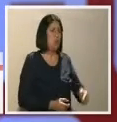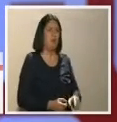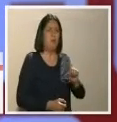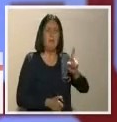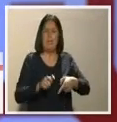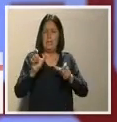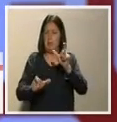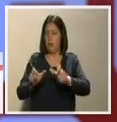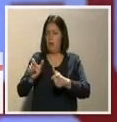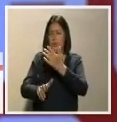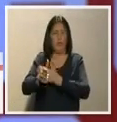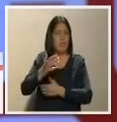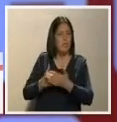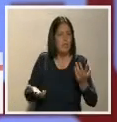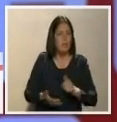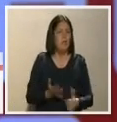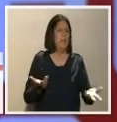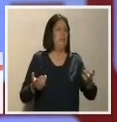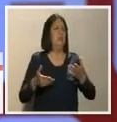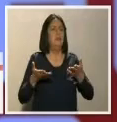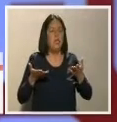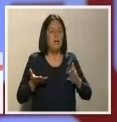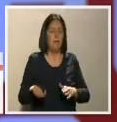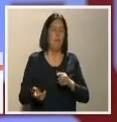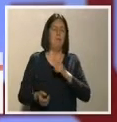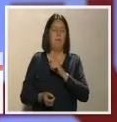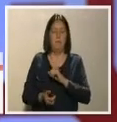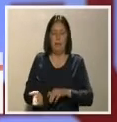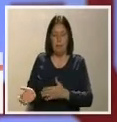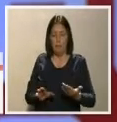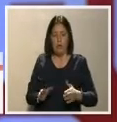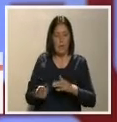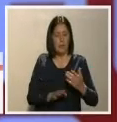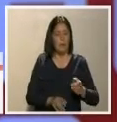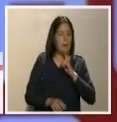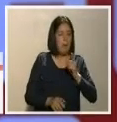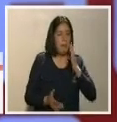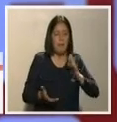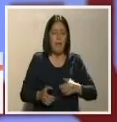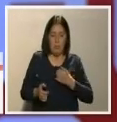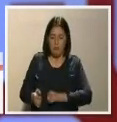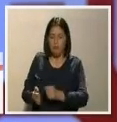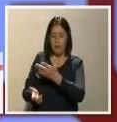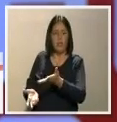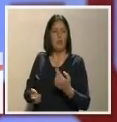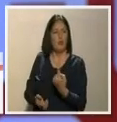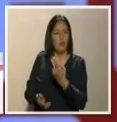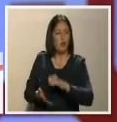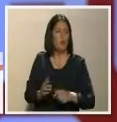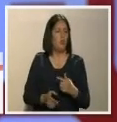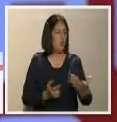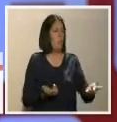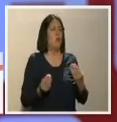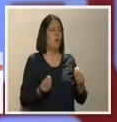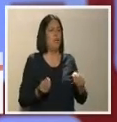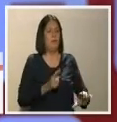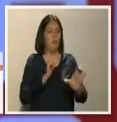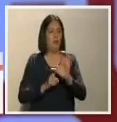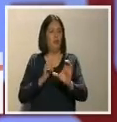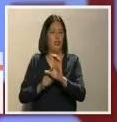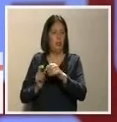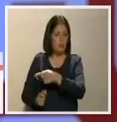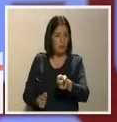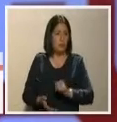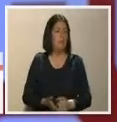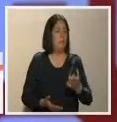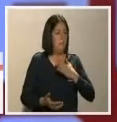de discapacitados, de huérfanos y de viudas, víctimas de la violencia terrorista. Para ellos, mi